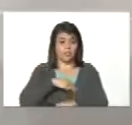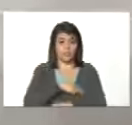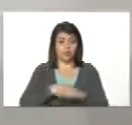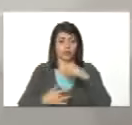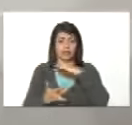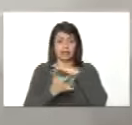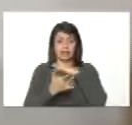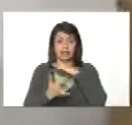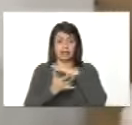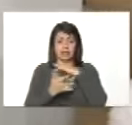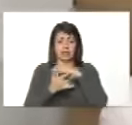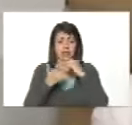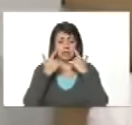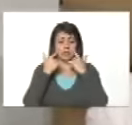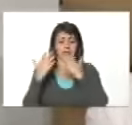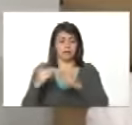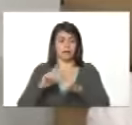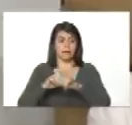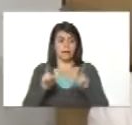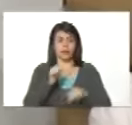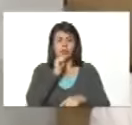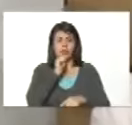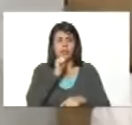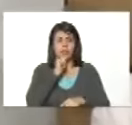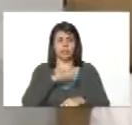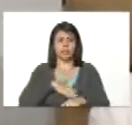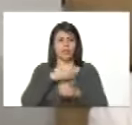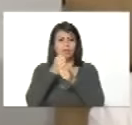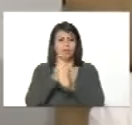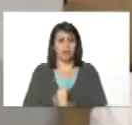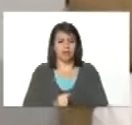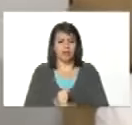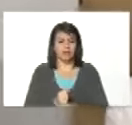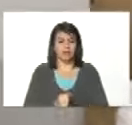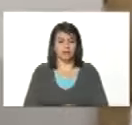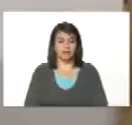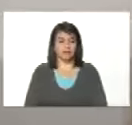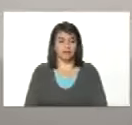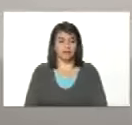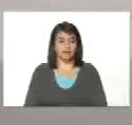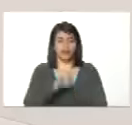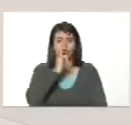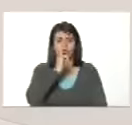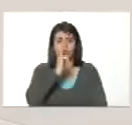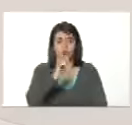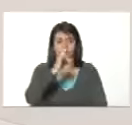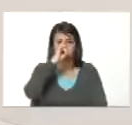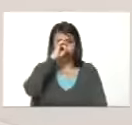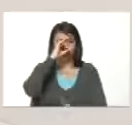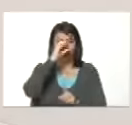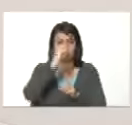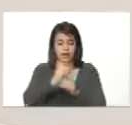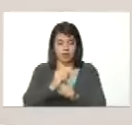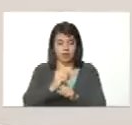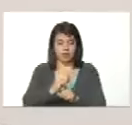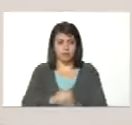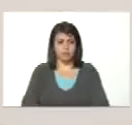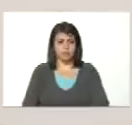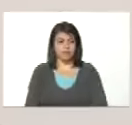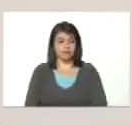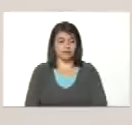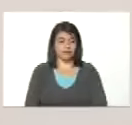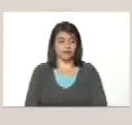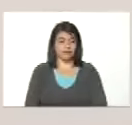técnica. Pero ¿quién puede esperar un informe objetivo